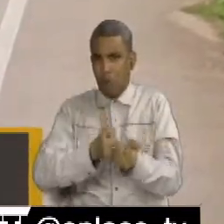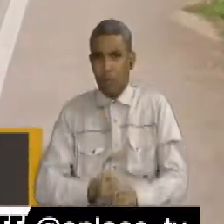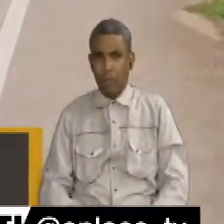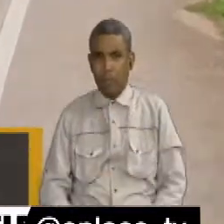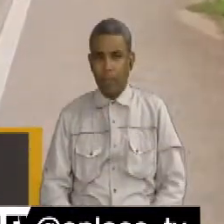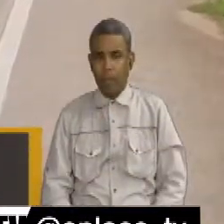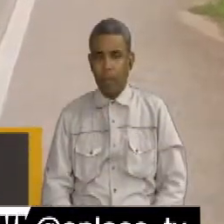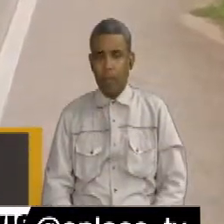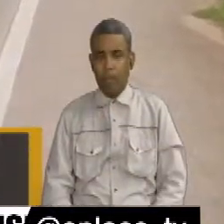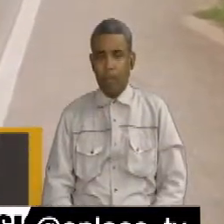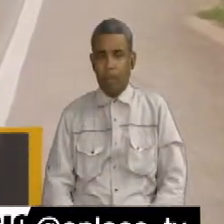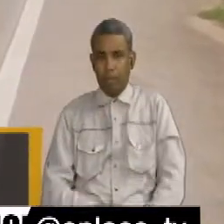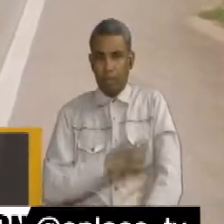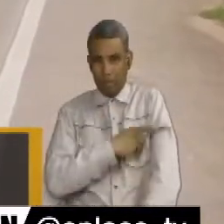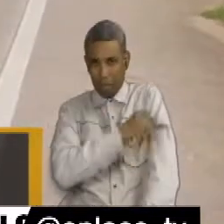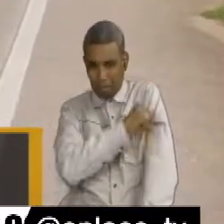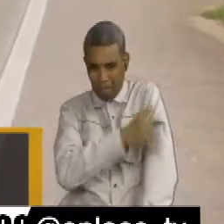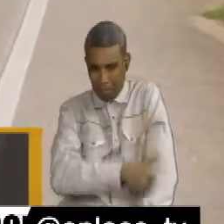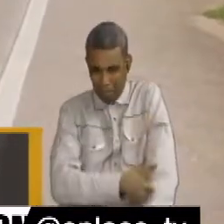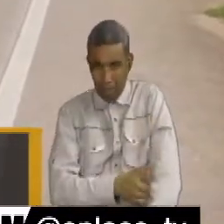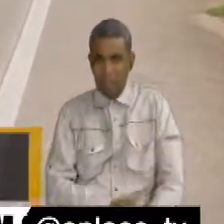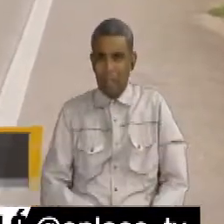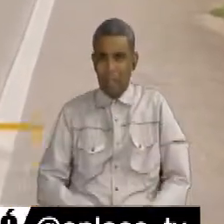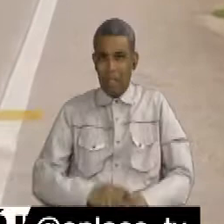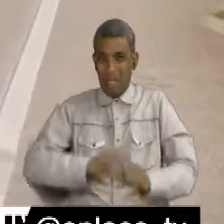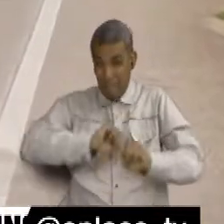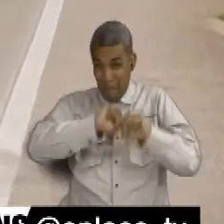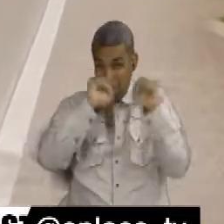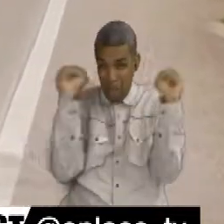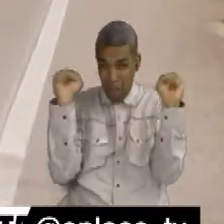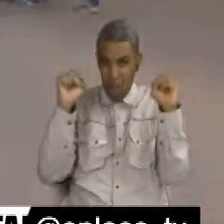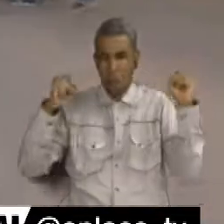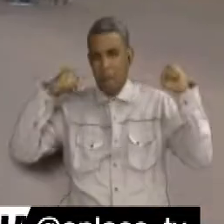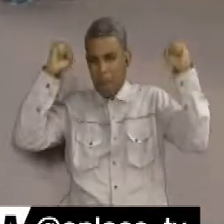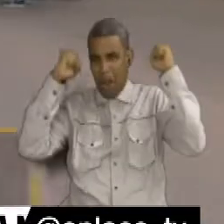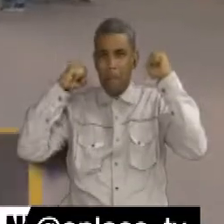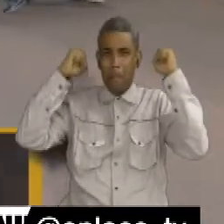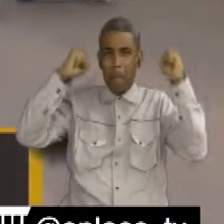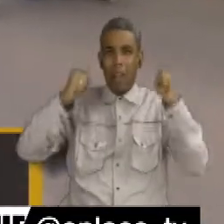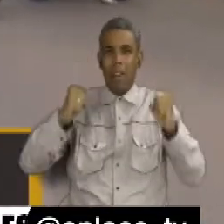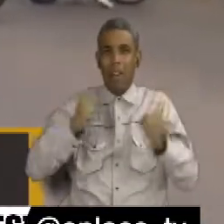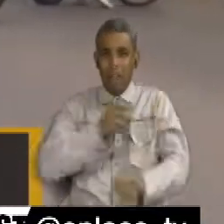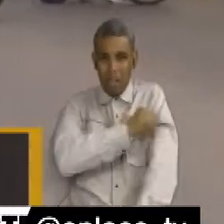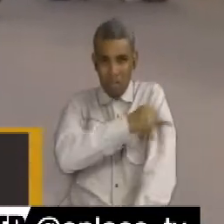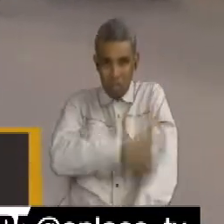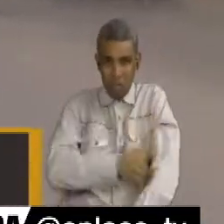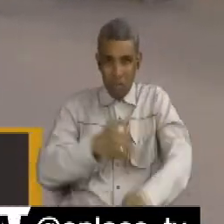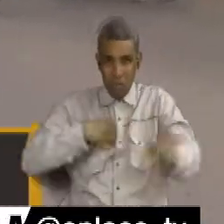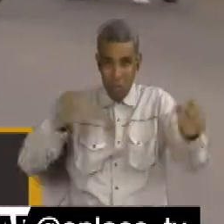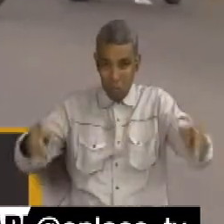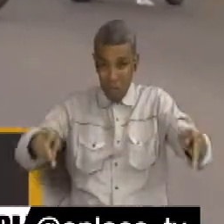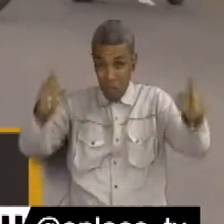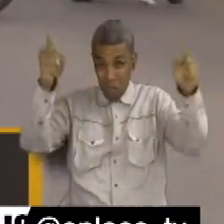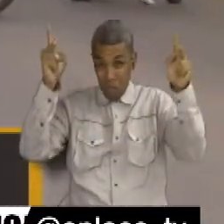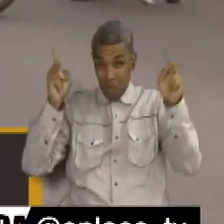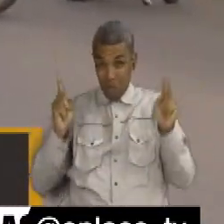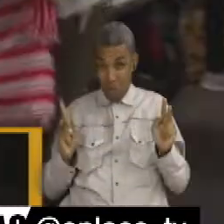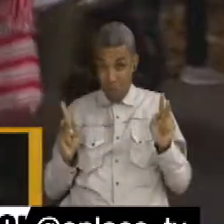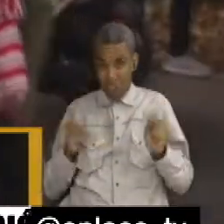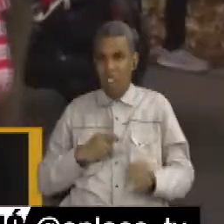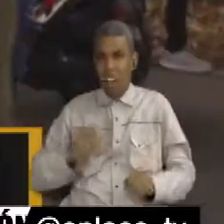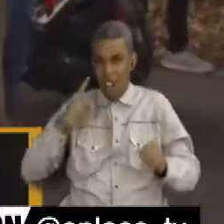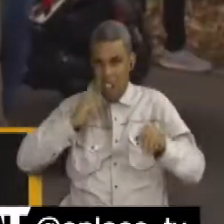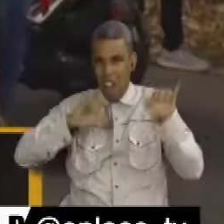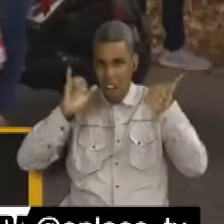el departamento de Antioquia adelantan desde tempranas horas de este martes plantón en el puente Guillermo Gaviria, reclamando del gobierno nacional el cumplimiento de los